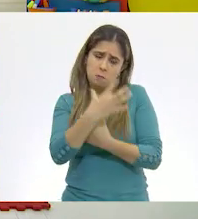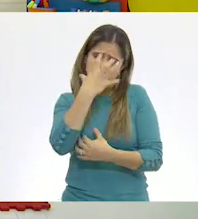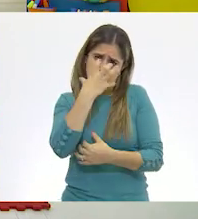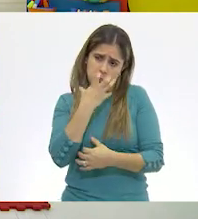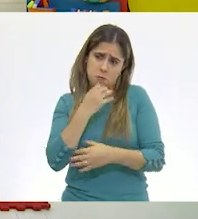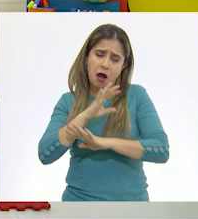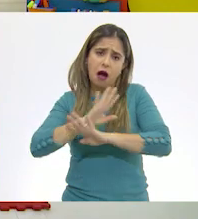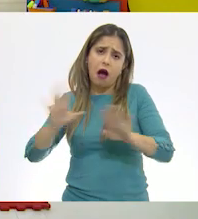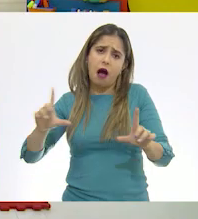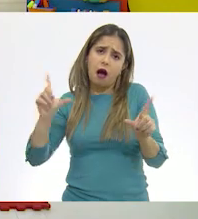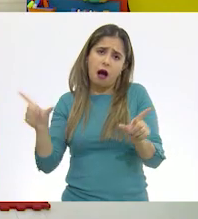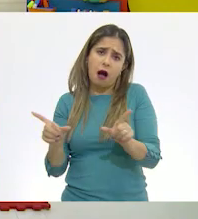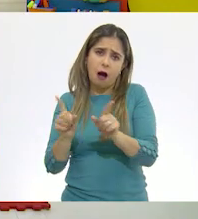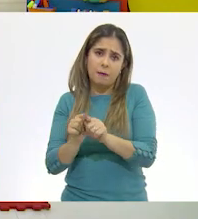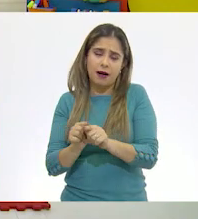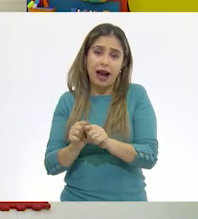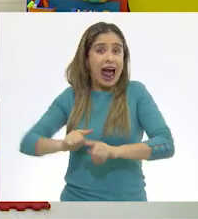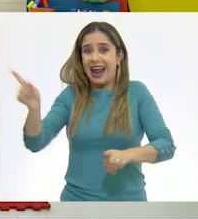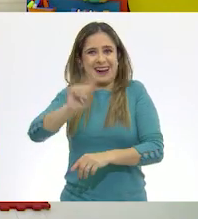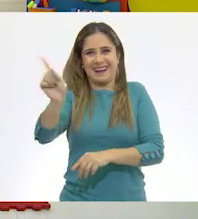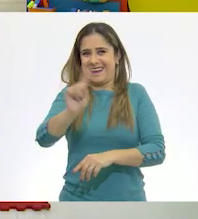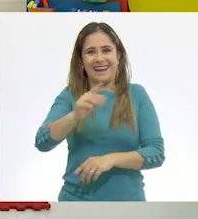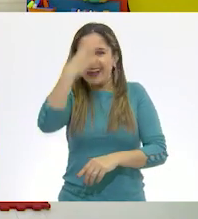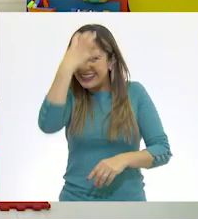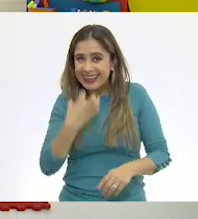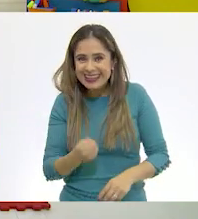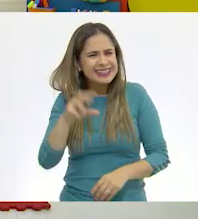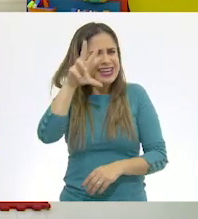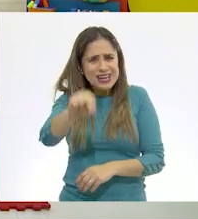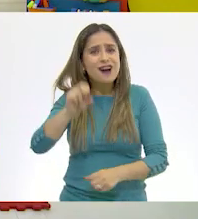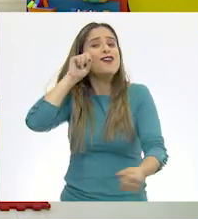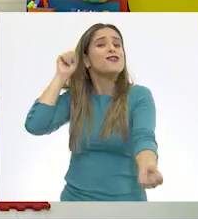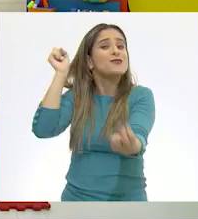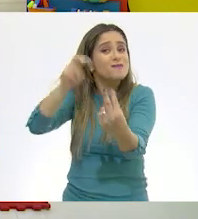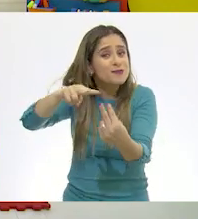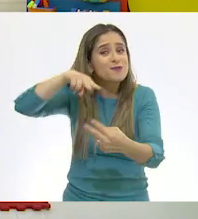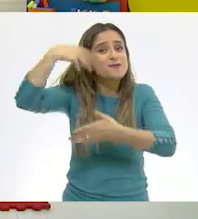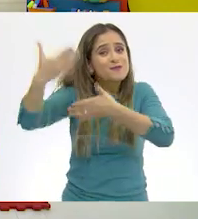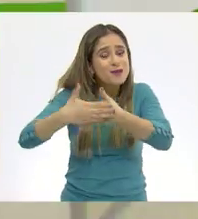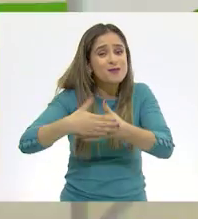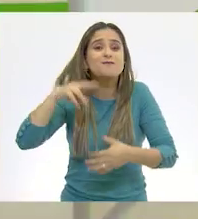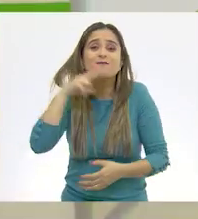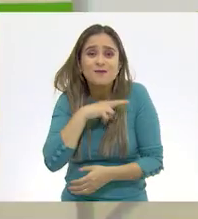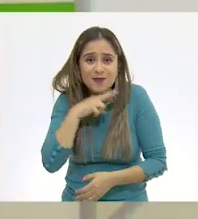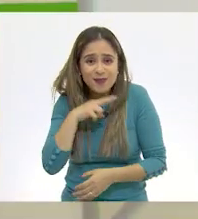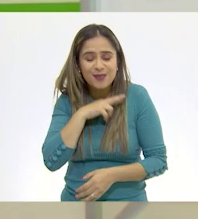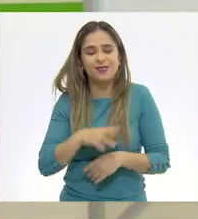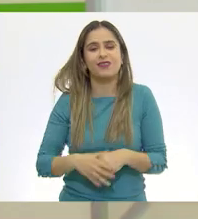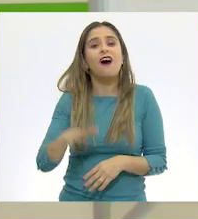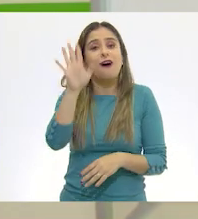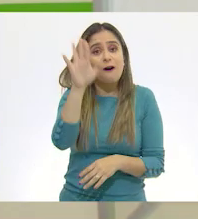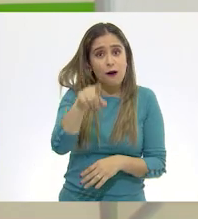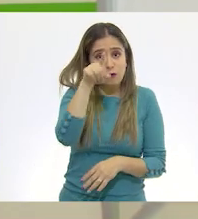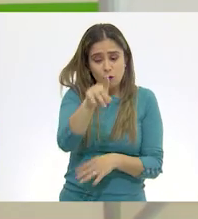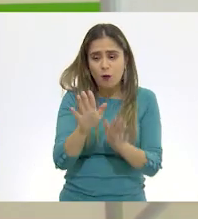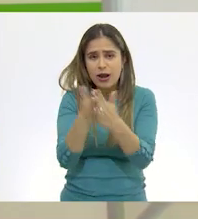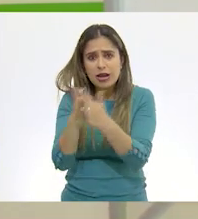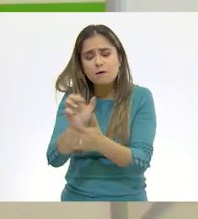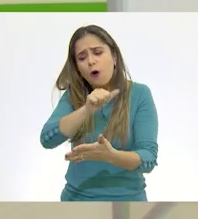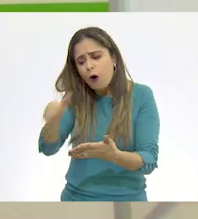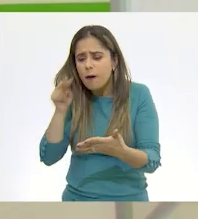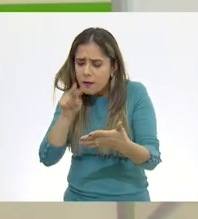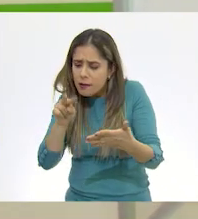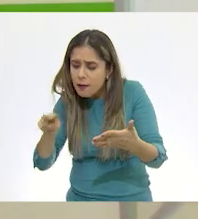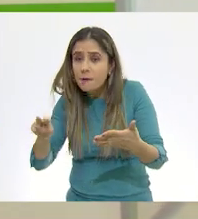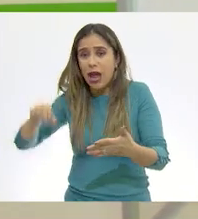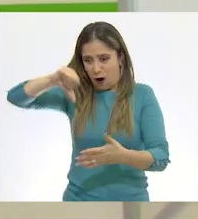¡No! No hay que ponernos tristes. ¡Nos vemos muy pronto! Si te es posible, consulta otros libros y comenta el